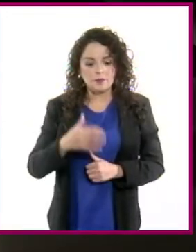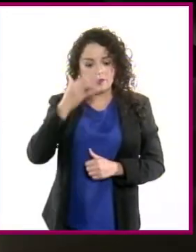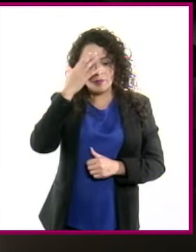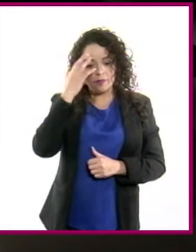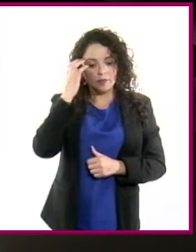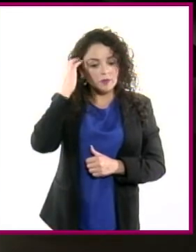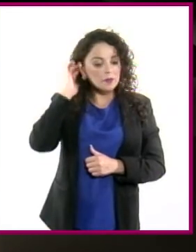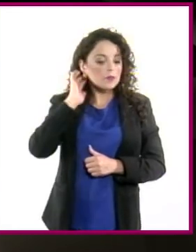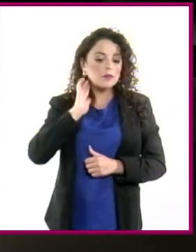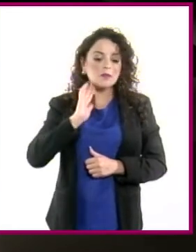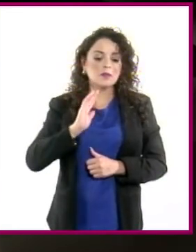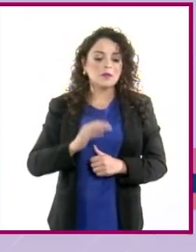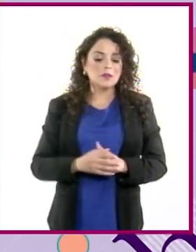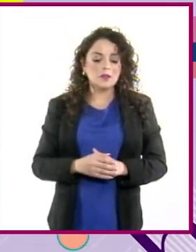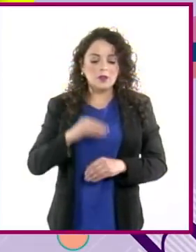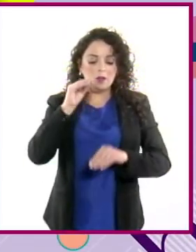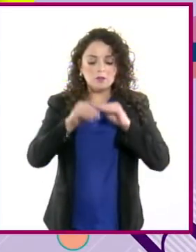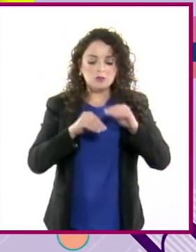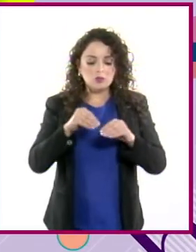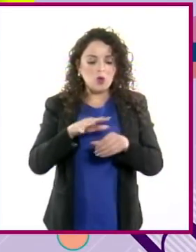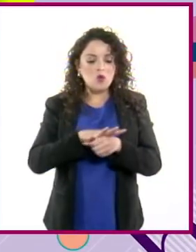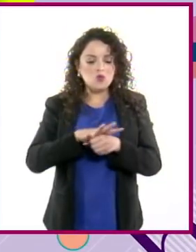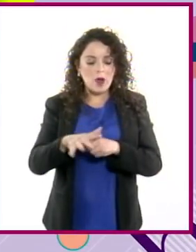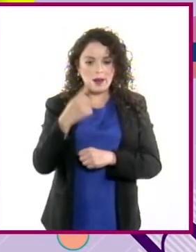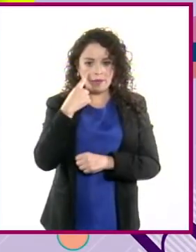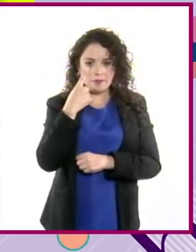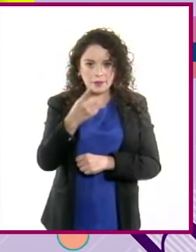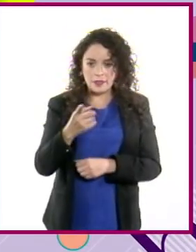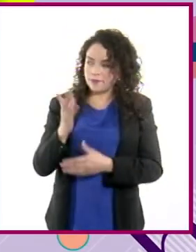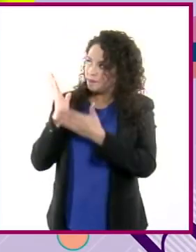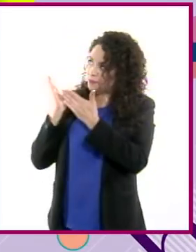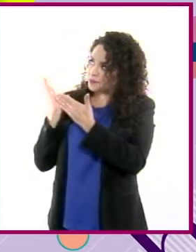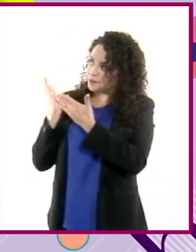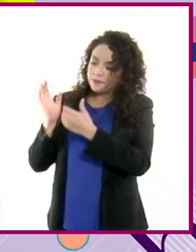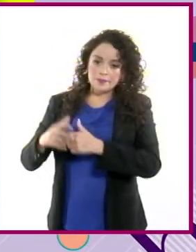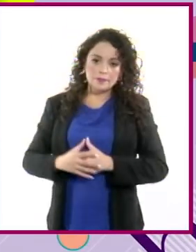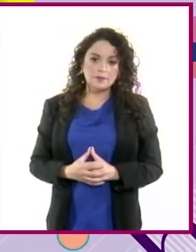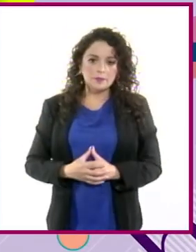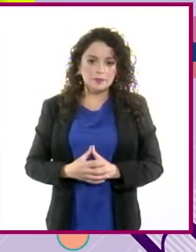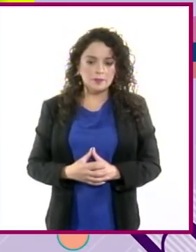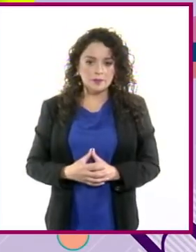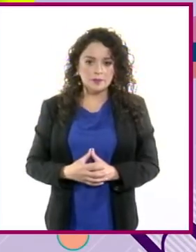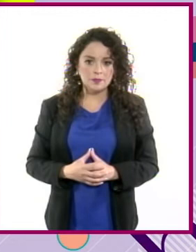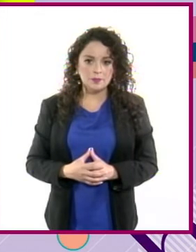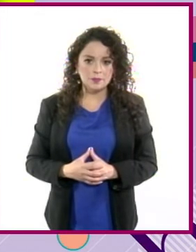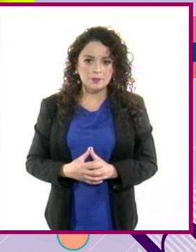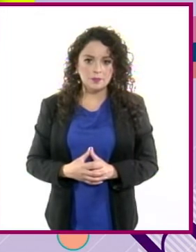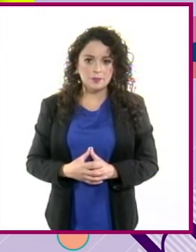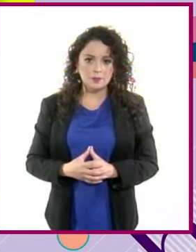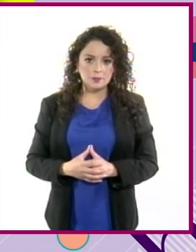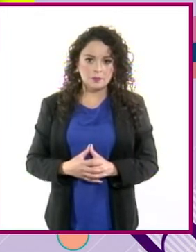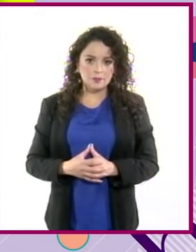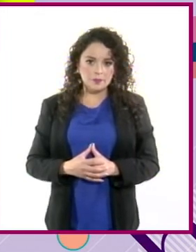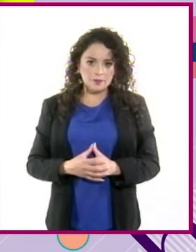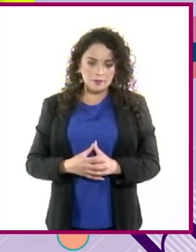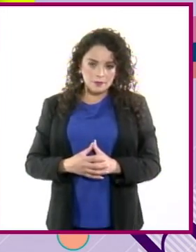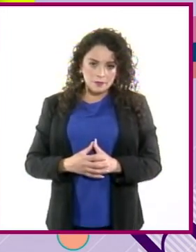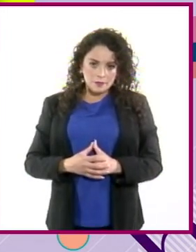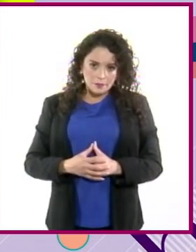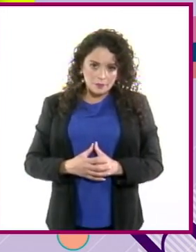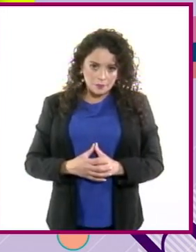ha dado las siguientes aplicaciones. A. Controversia. B. Análisis de discurso.